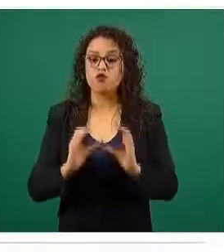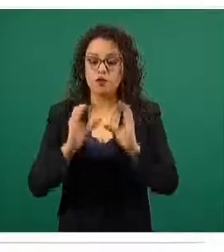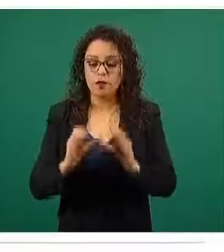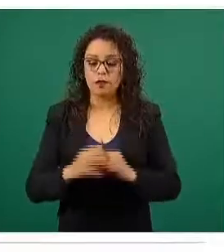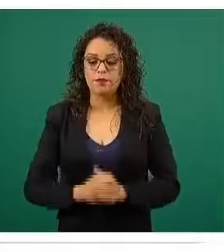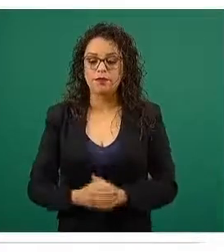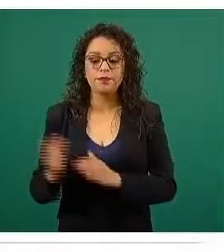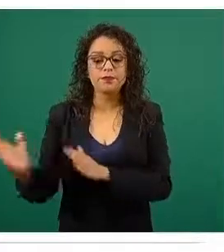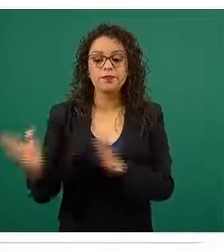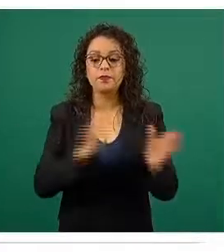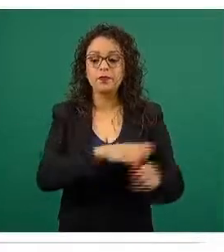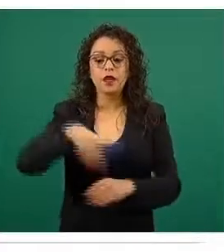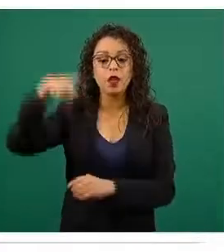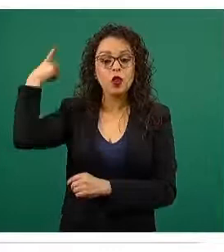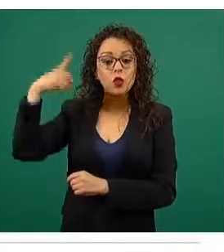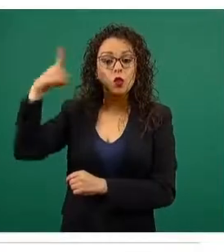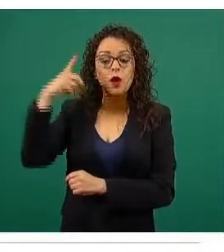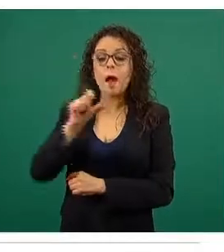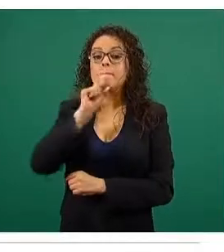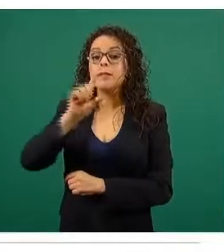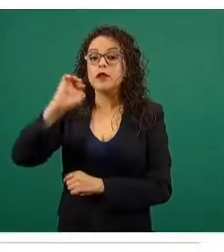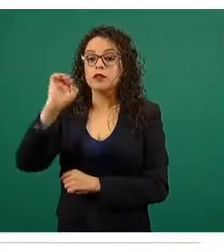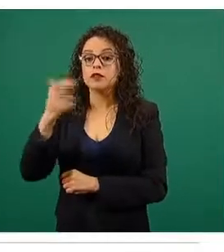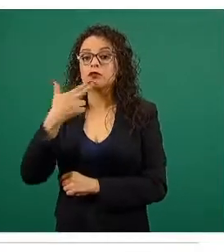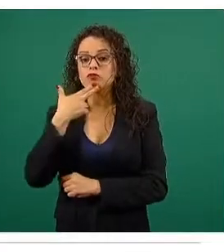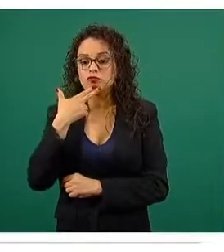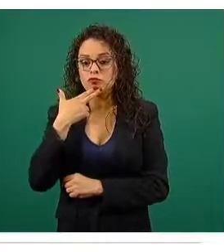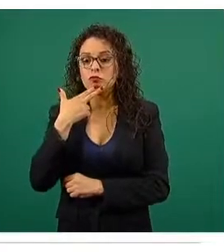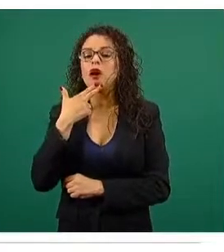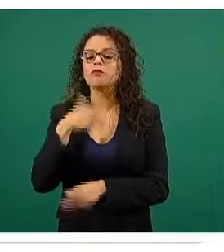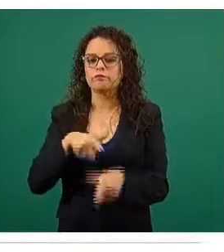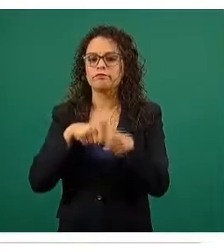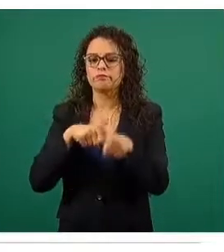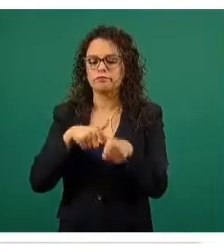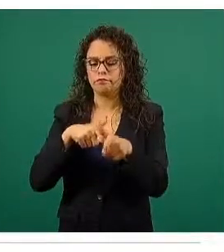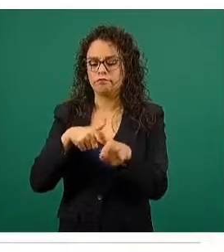Durango, igual que Chihuahua, con un descenso sostenido